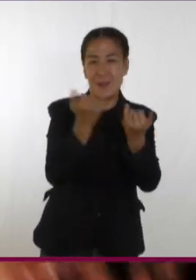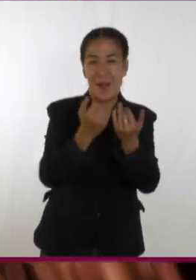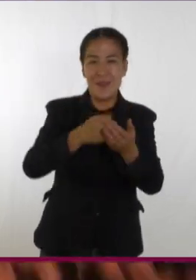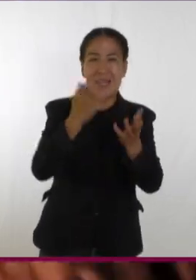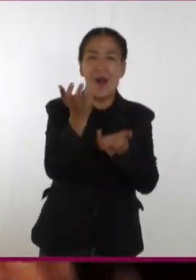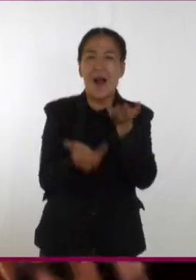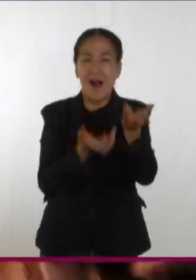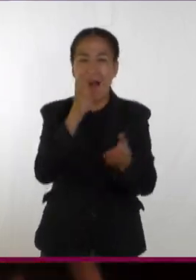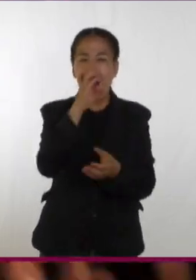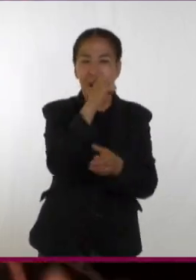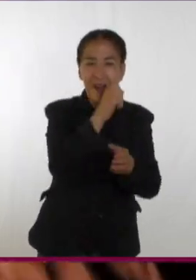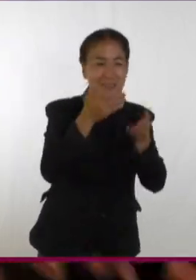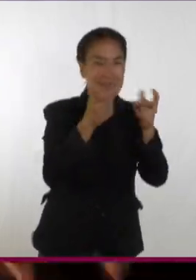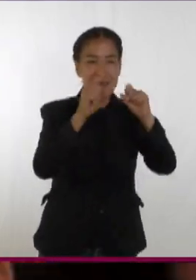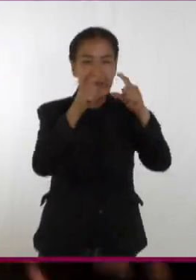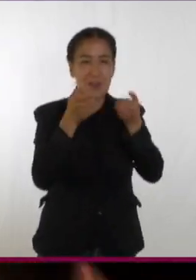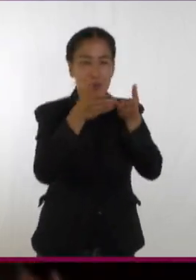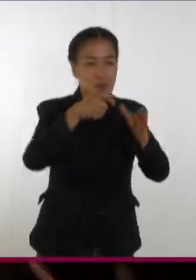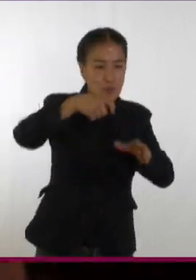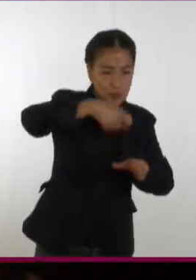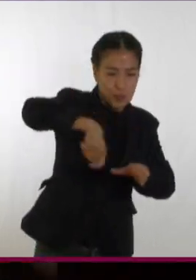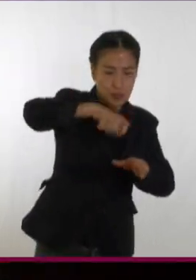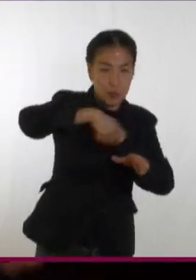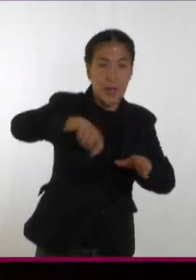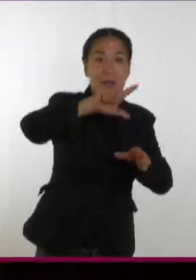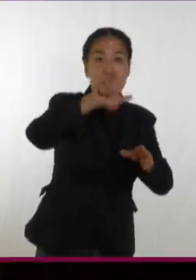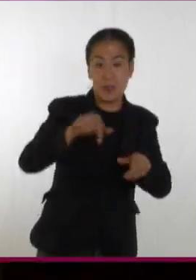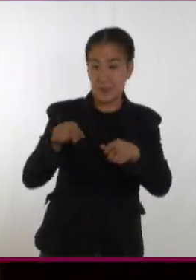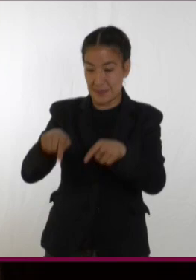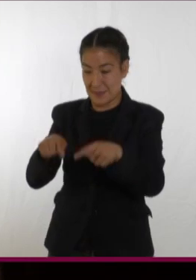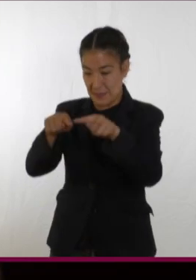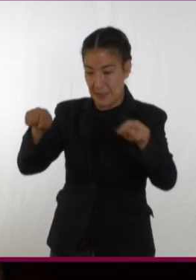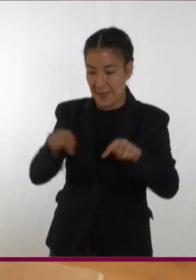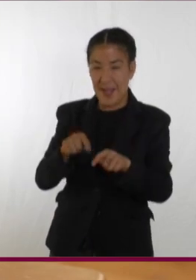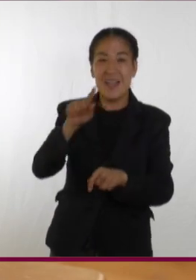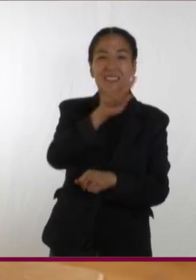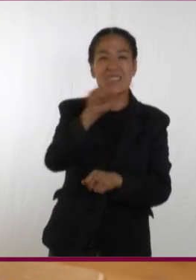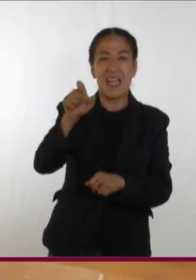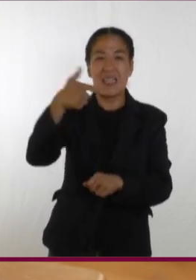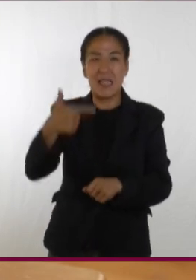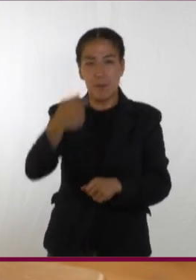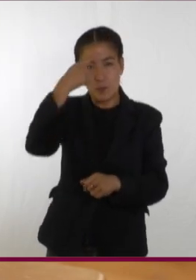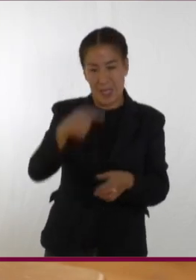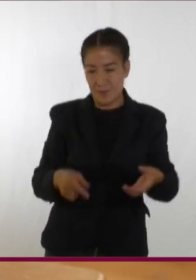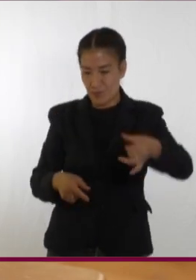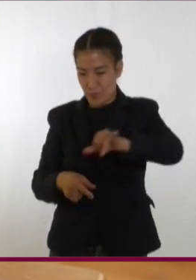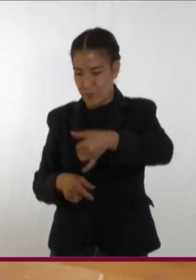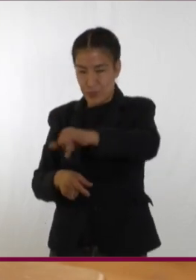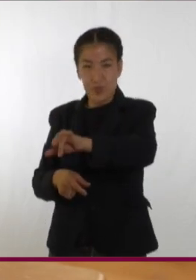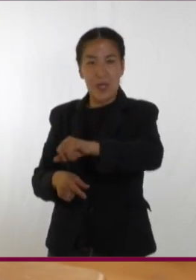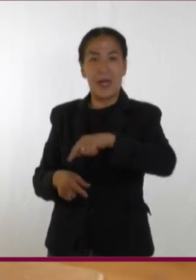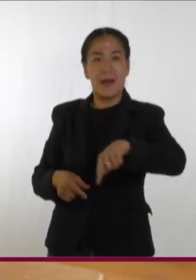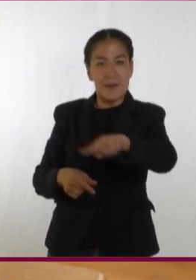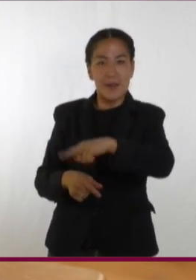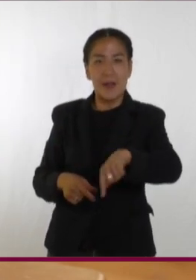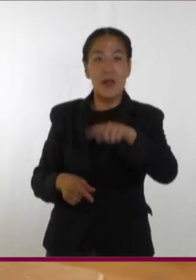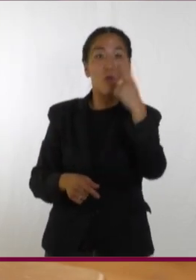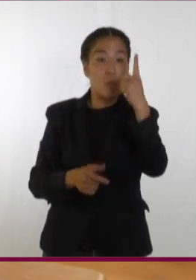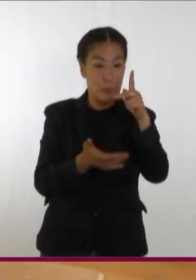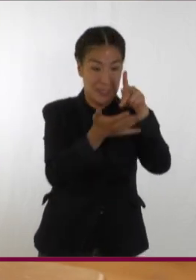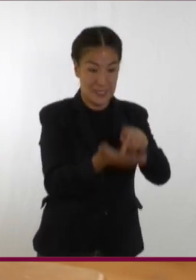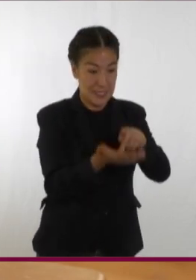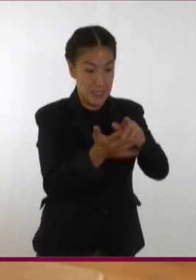fundir, es decir, a precristalizar, y mi molde tiene una cavidad de aproximadamente 100 gramos de